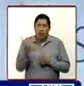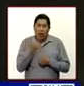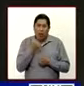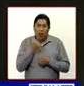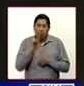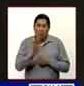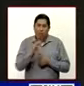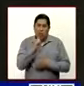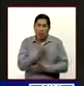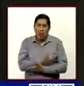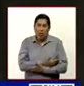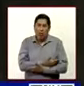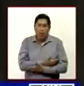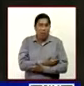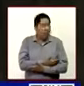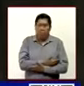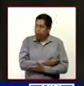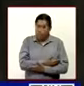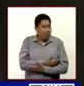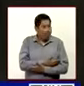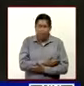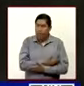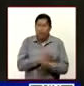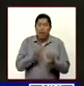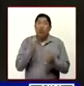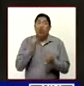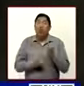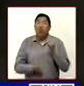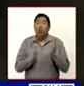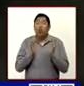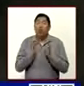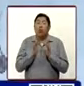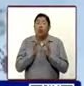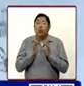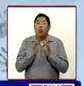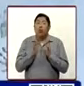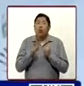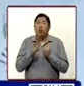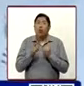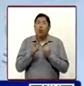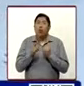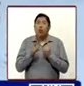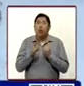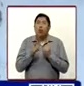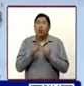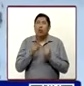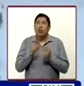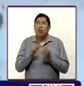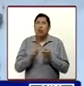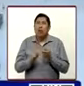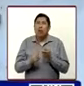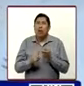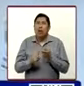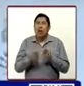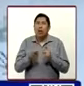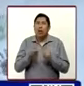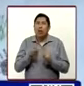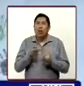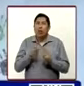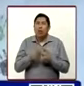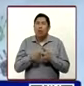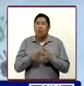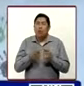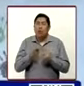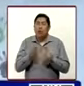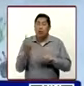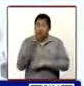de su hija? No, ninguna, seguimos. ¿Cuándo fue la última vez que se contacta? Conmigo, desde el día que